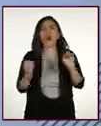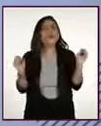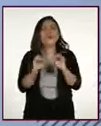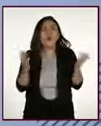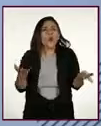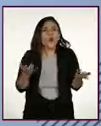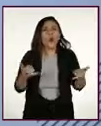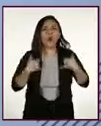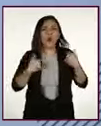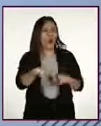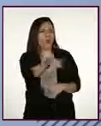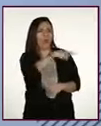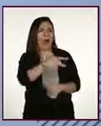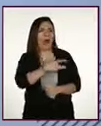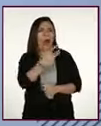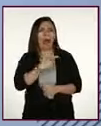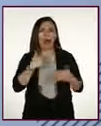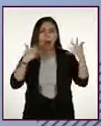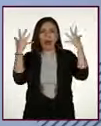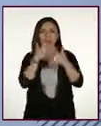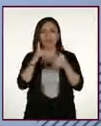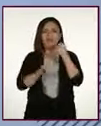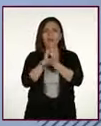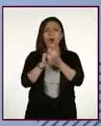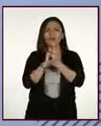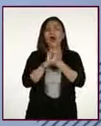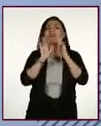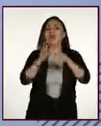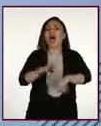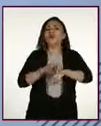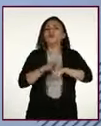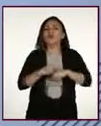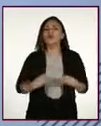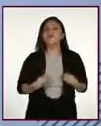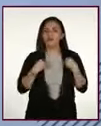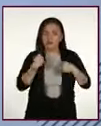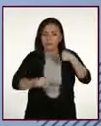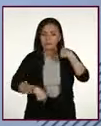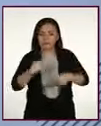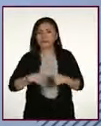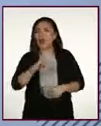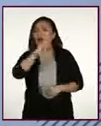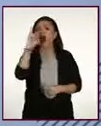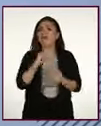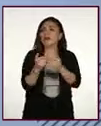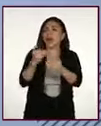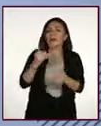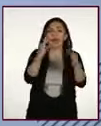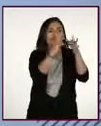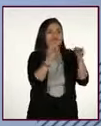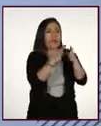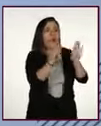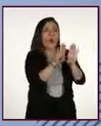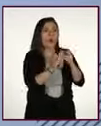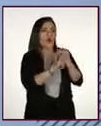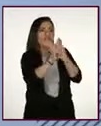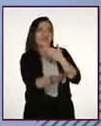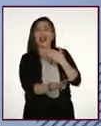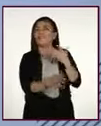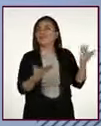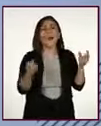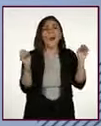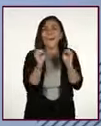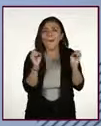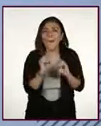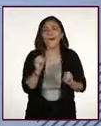y las chicas se dan cuenta que tienen un problema de salud? Porque ya lo están viviendo. Porque nunca se les habló de cómo prevenirlo, ¿no? Entonces, tenemos que